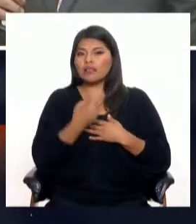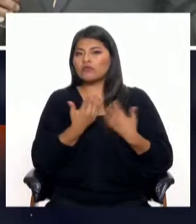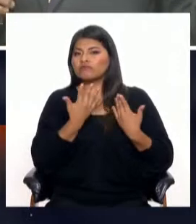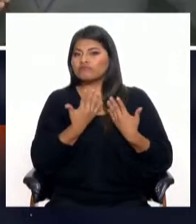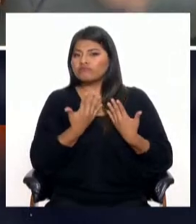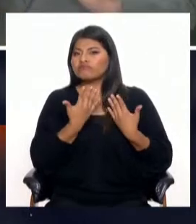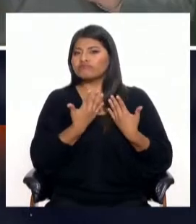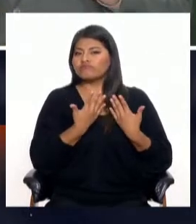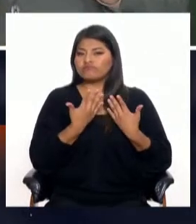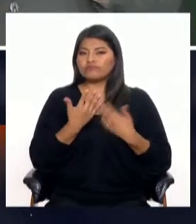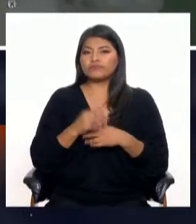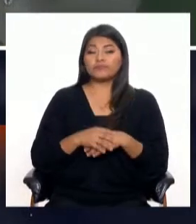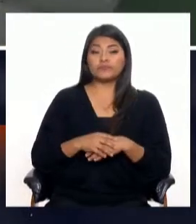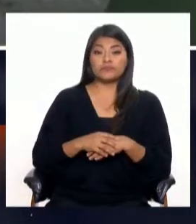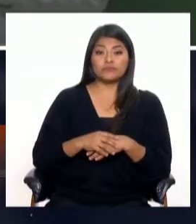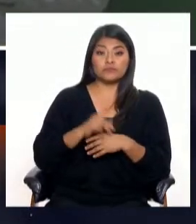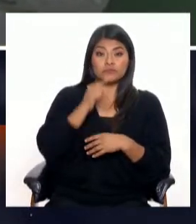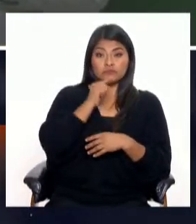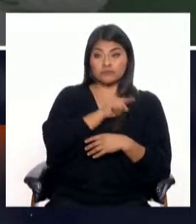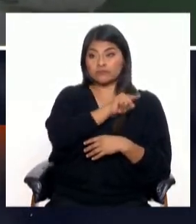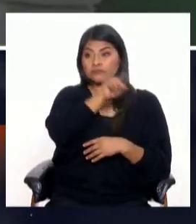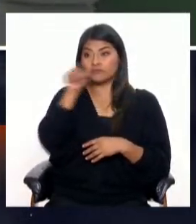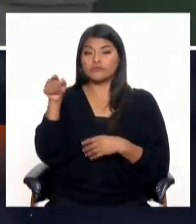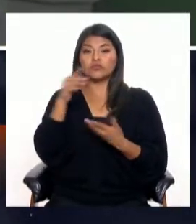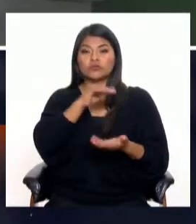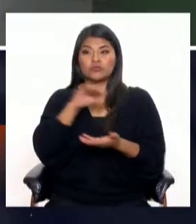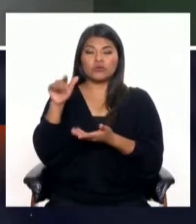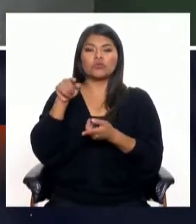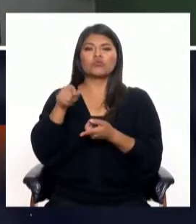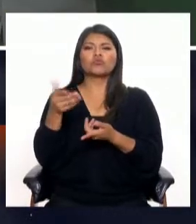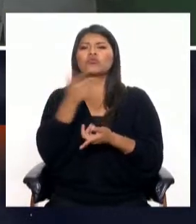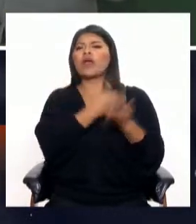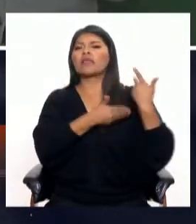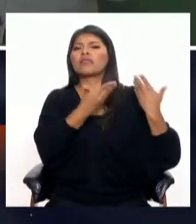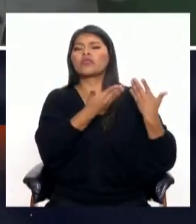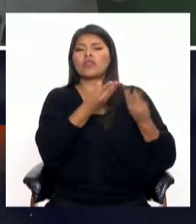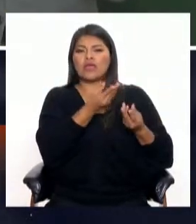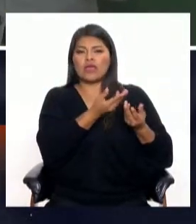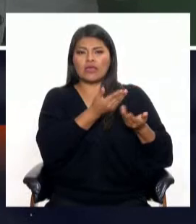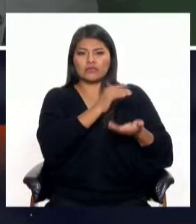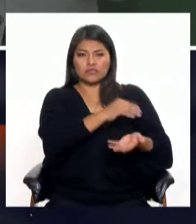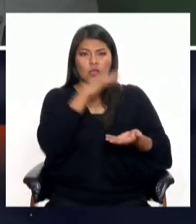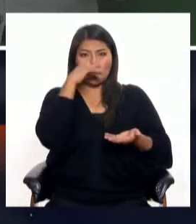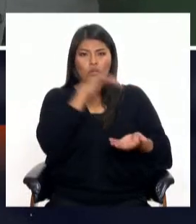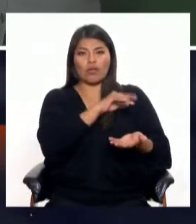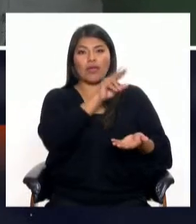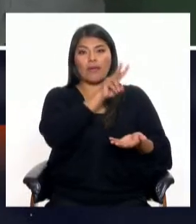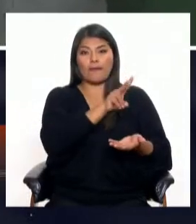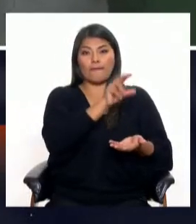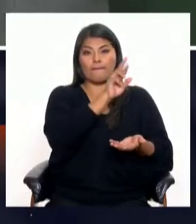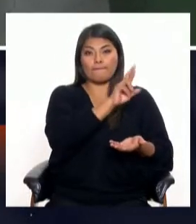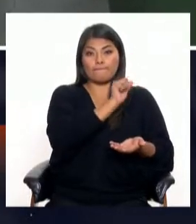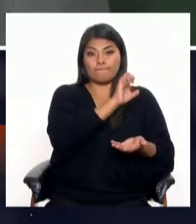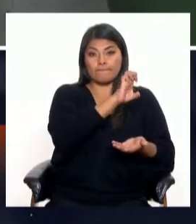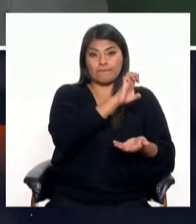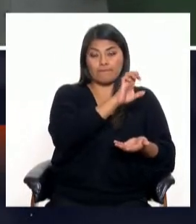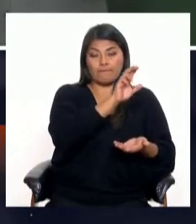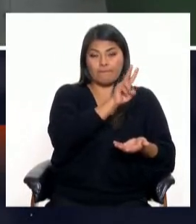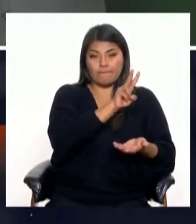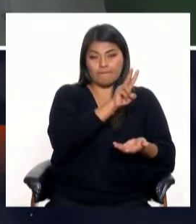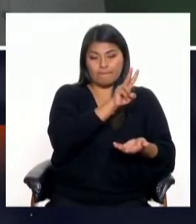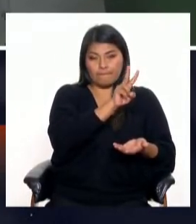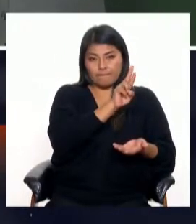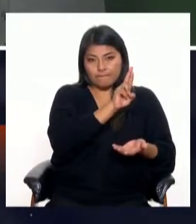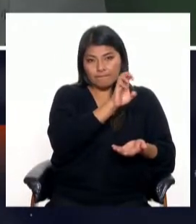como procedencia el Brian, según lo que refiere el general. Y el otro aspecto es que estos 320 kilos de clorhidrato de